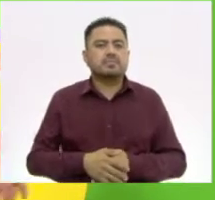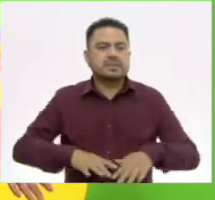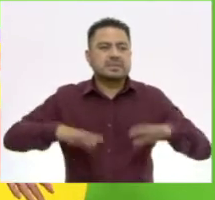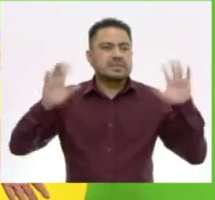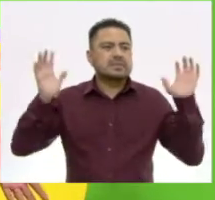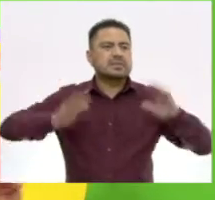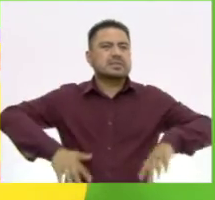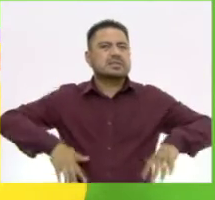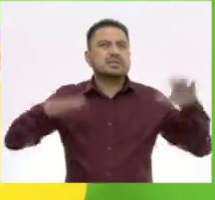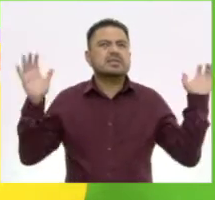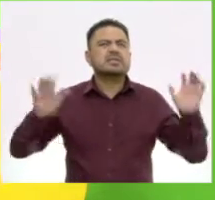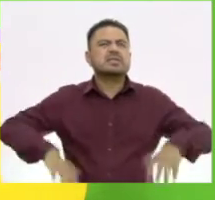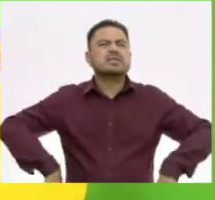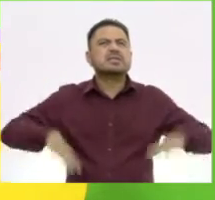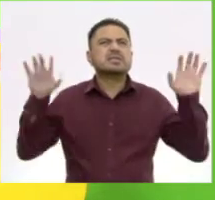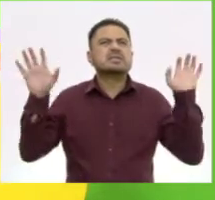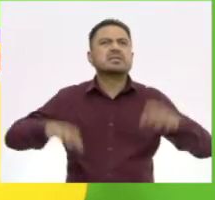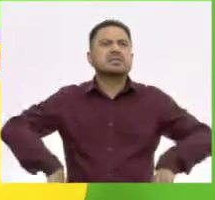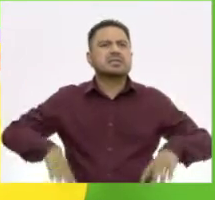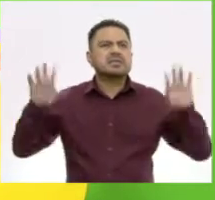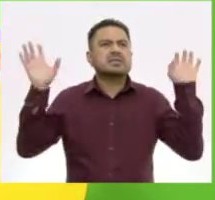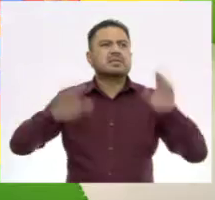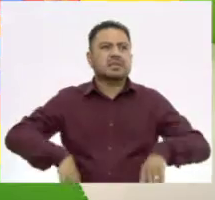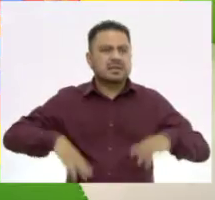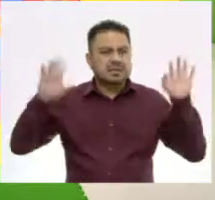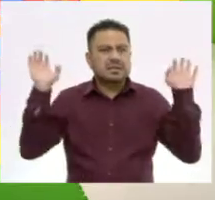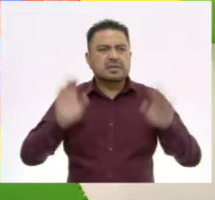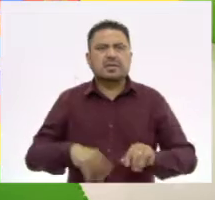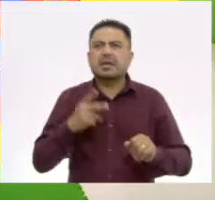qué está pasando qué es eso